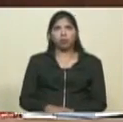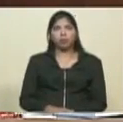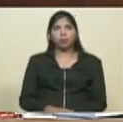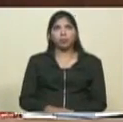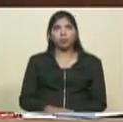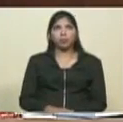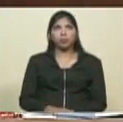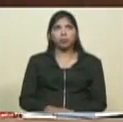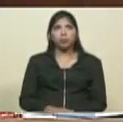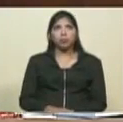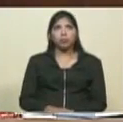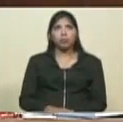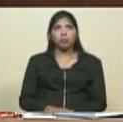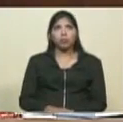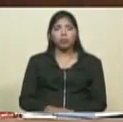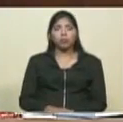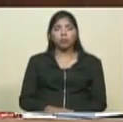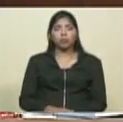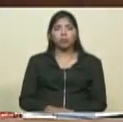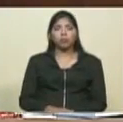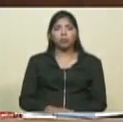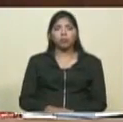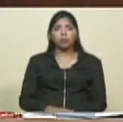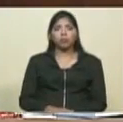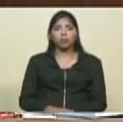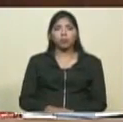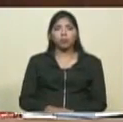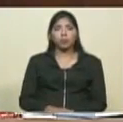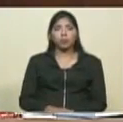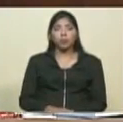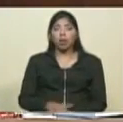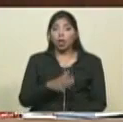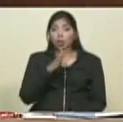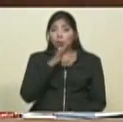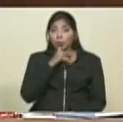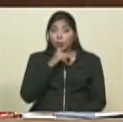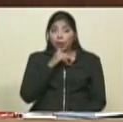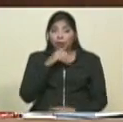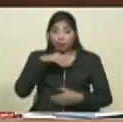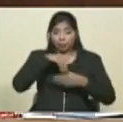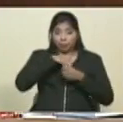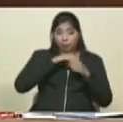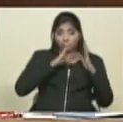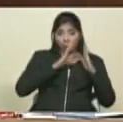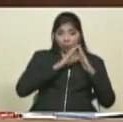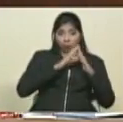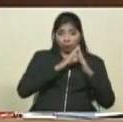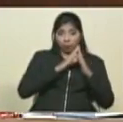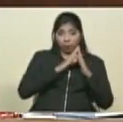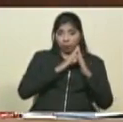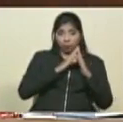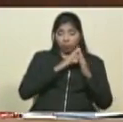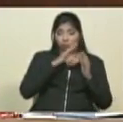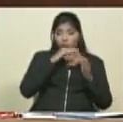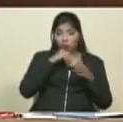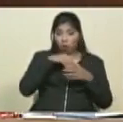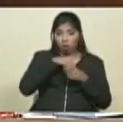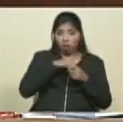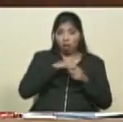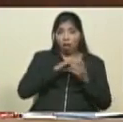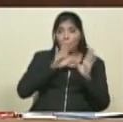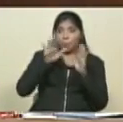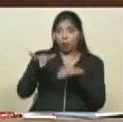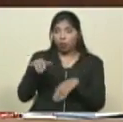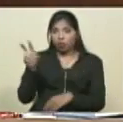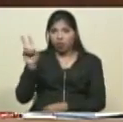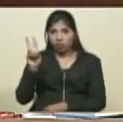Y lo que no tienen en casa, el respaldo popular que no tienen en Venezuela, pretenden sustituirlos con los